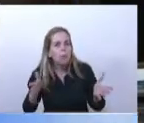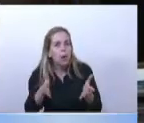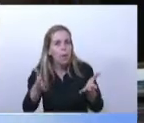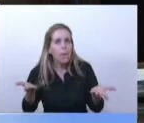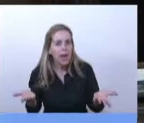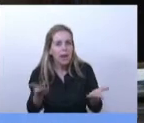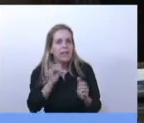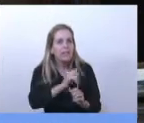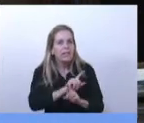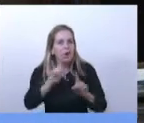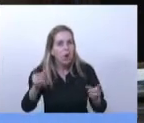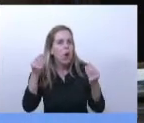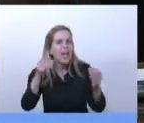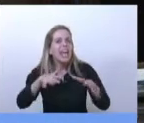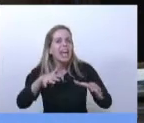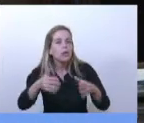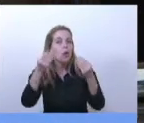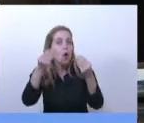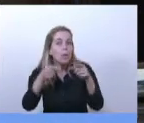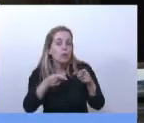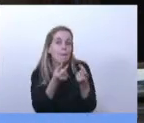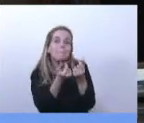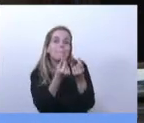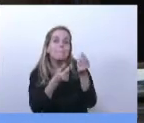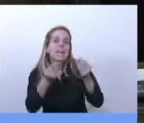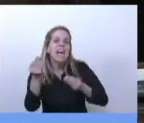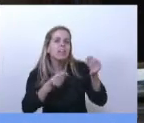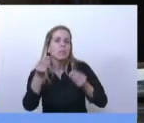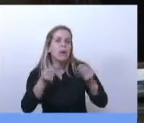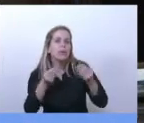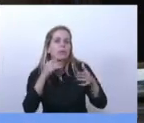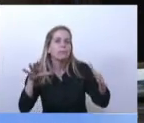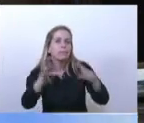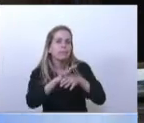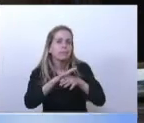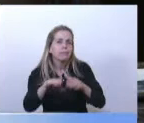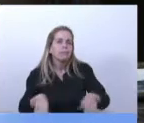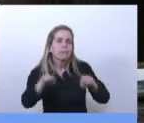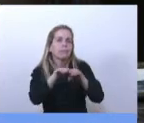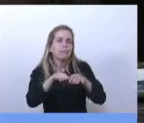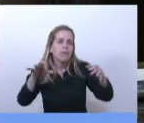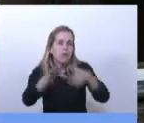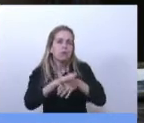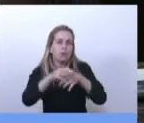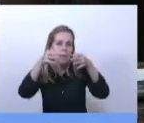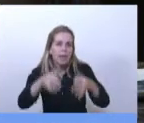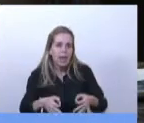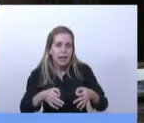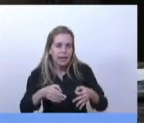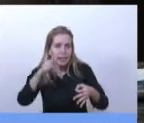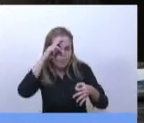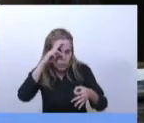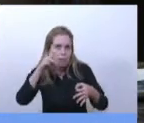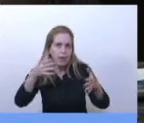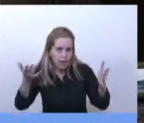y cuál es justamente la ejecución de ese presupuesto que sea de manera equitativa que finalmente se ejecuta y que no pase